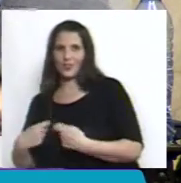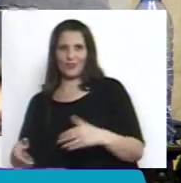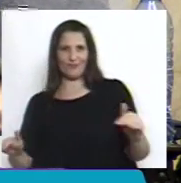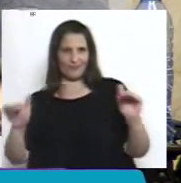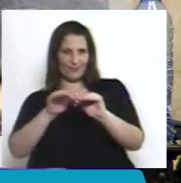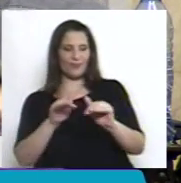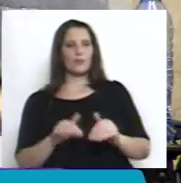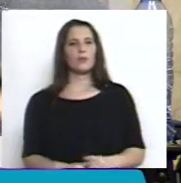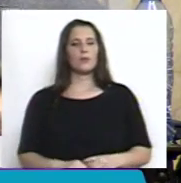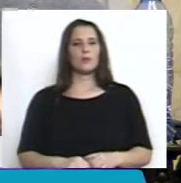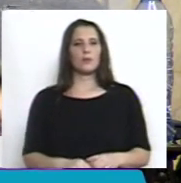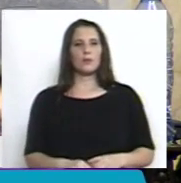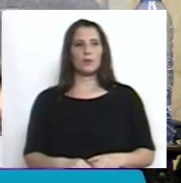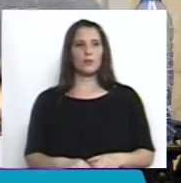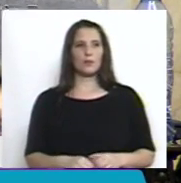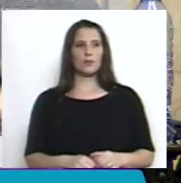años.